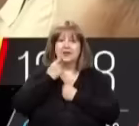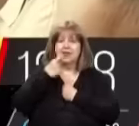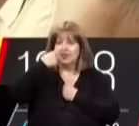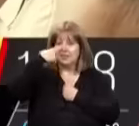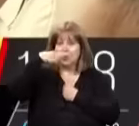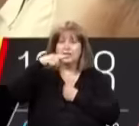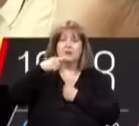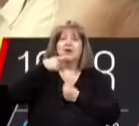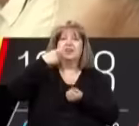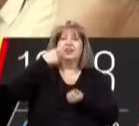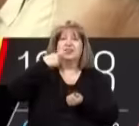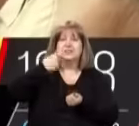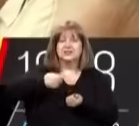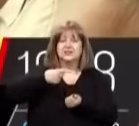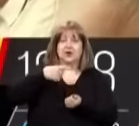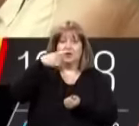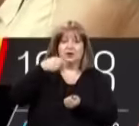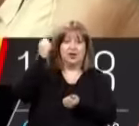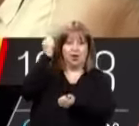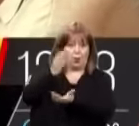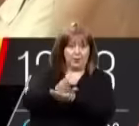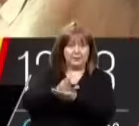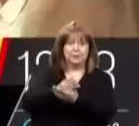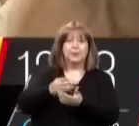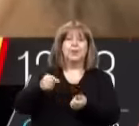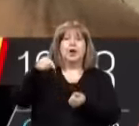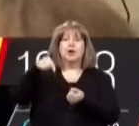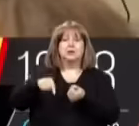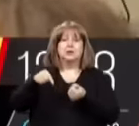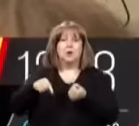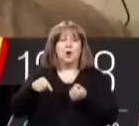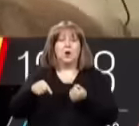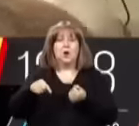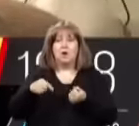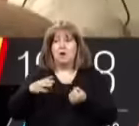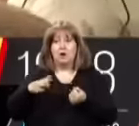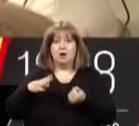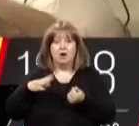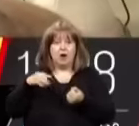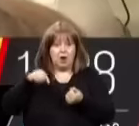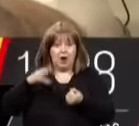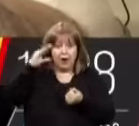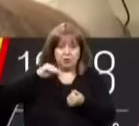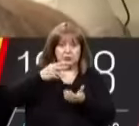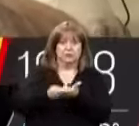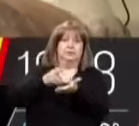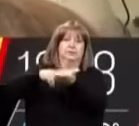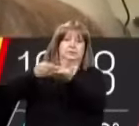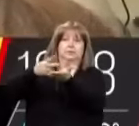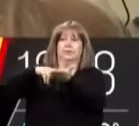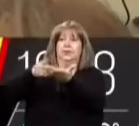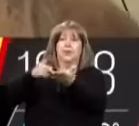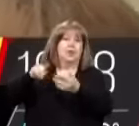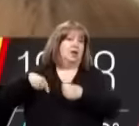bueno, estamos. ¿Cómo fue esta noche? ¿Cómo fue? No, hasta el 13 no vamos a tener paz. No, no. De hecho, este es un sufrimiento